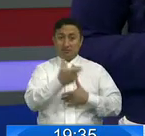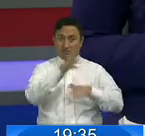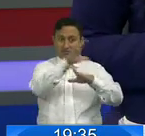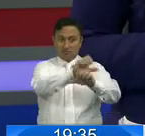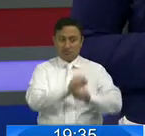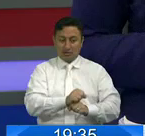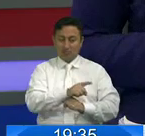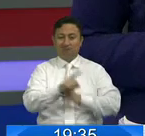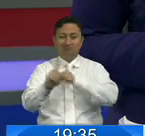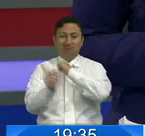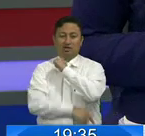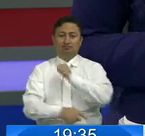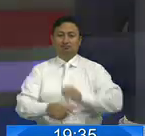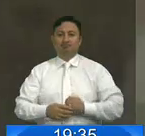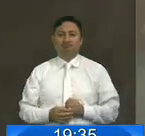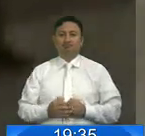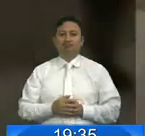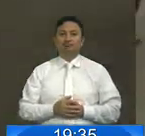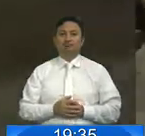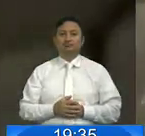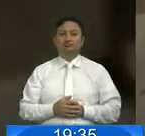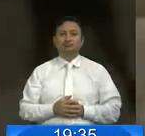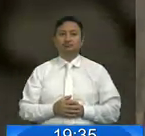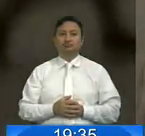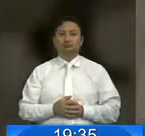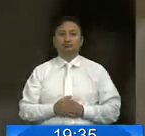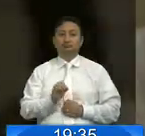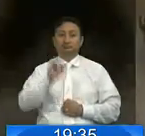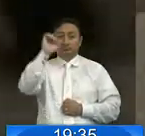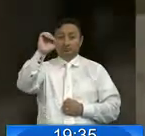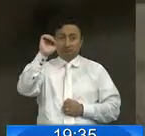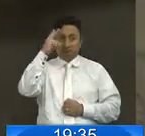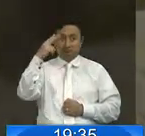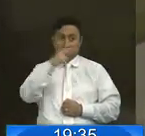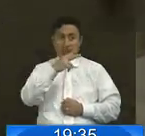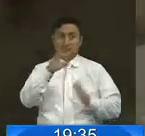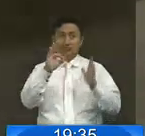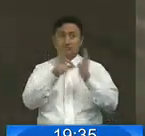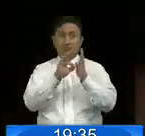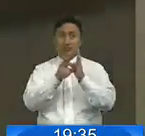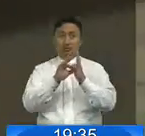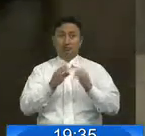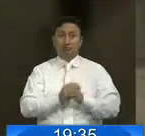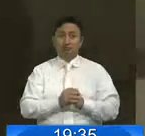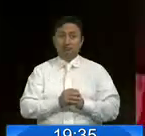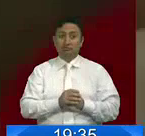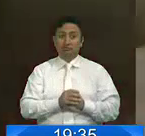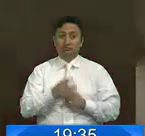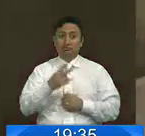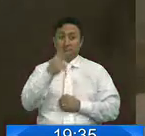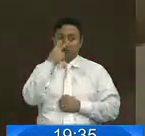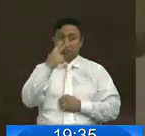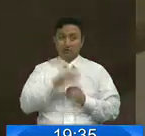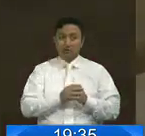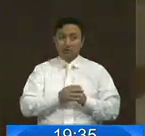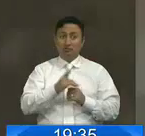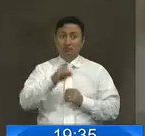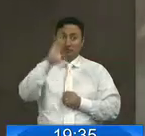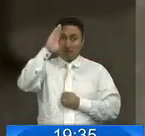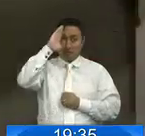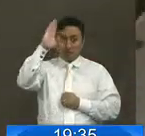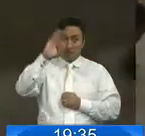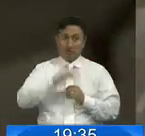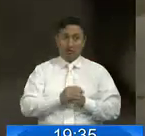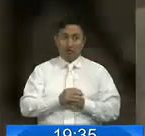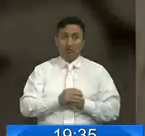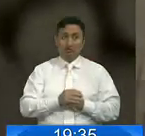y sancionados. En este video que circula a través de redes sociales, se puede ver cómo un miembro de la Policía